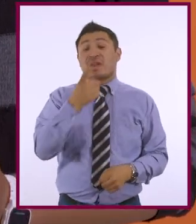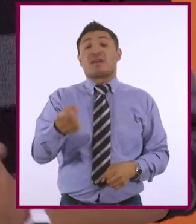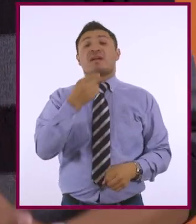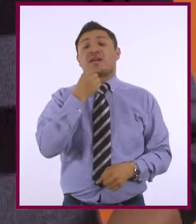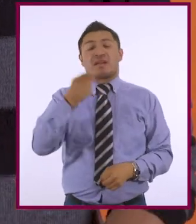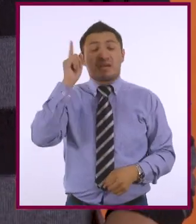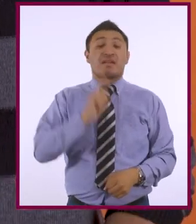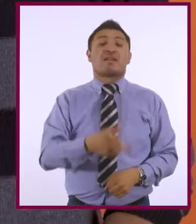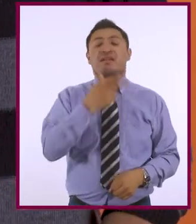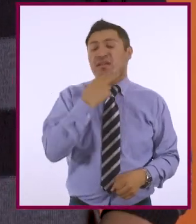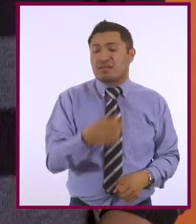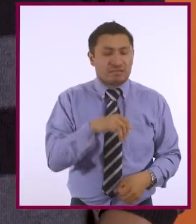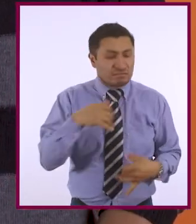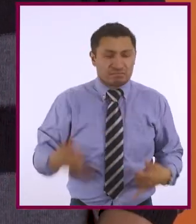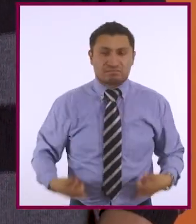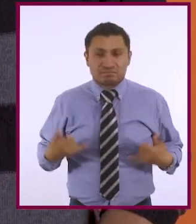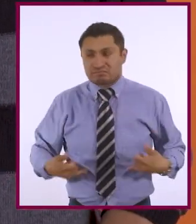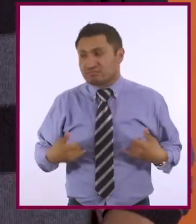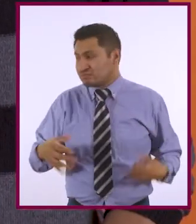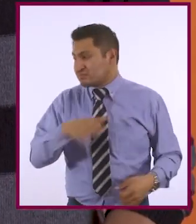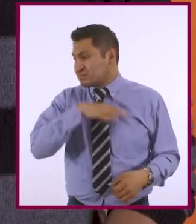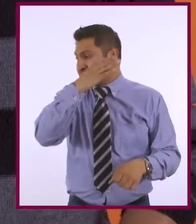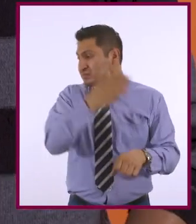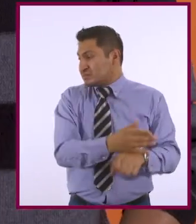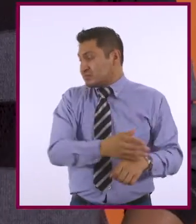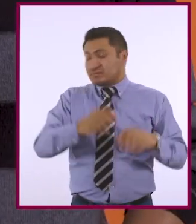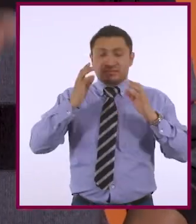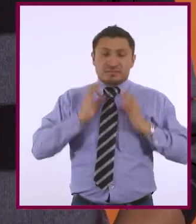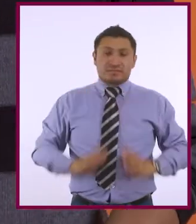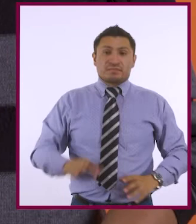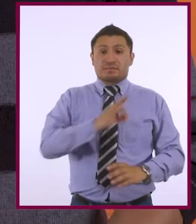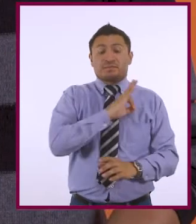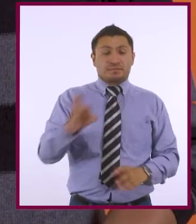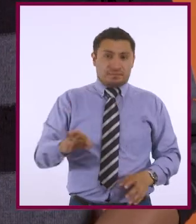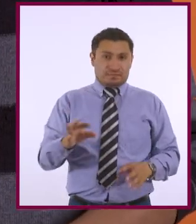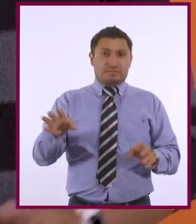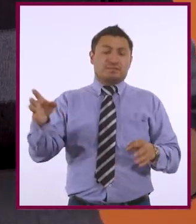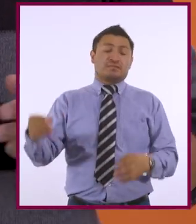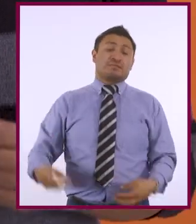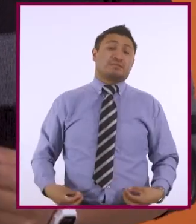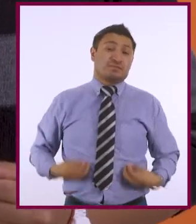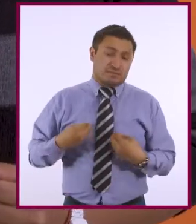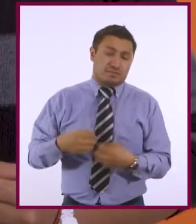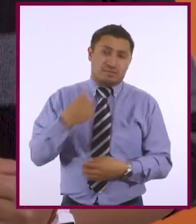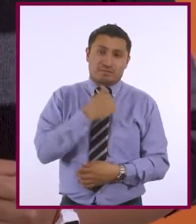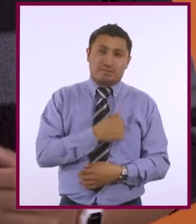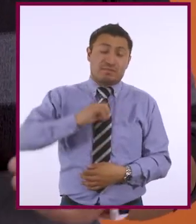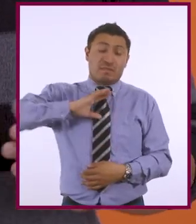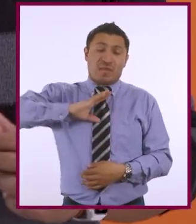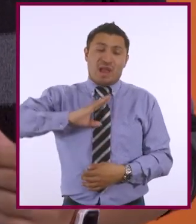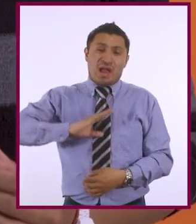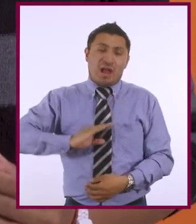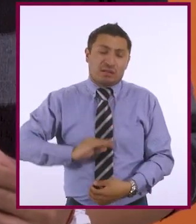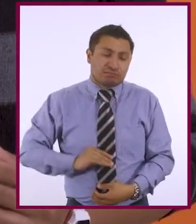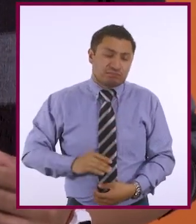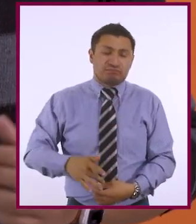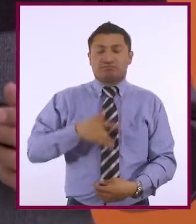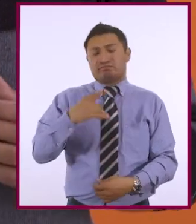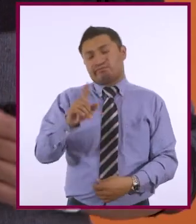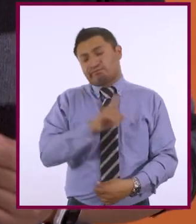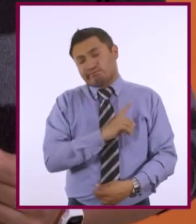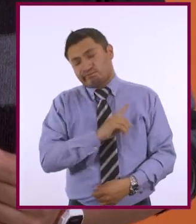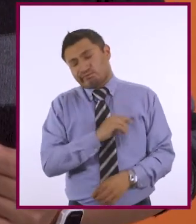una niña, niño o adolescente que recibe castigos físicos puede experimentar baja autoestima, sentimientos de